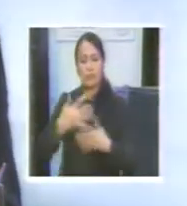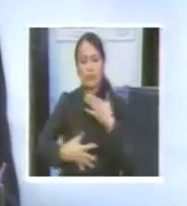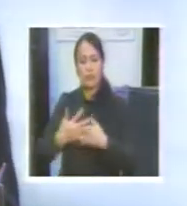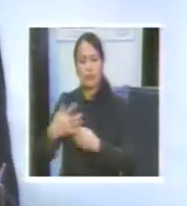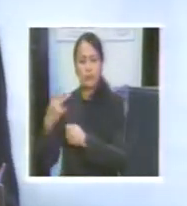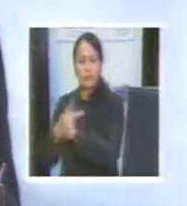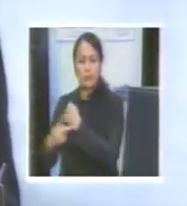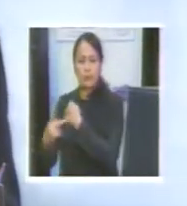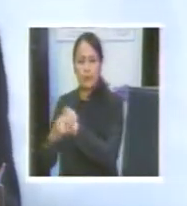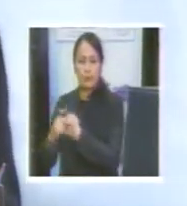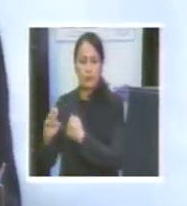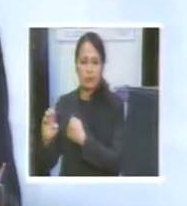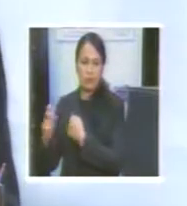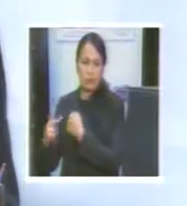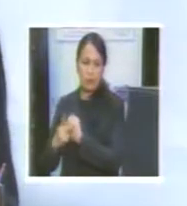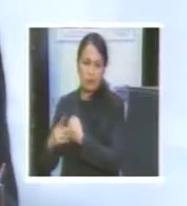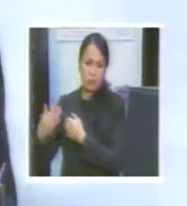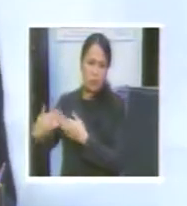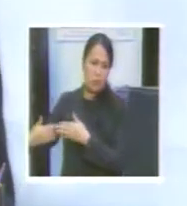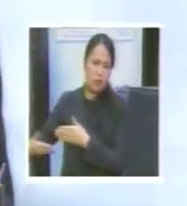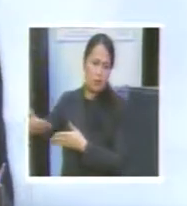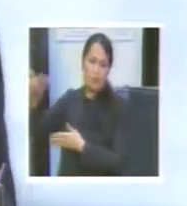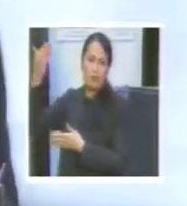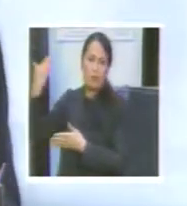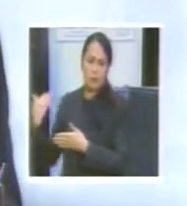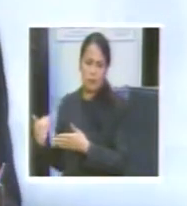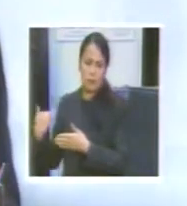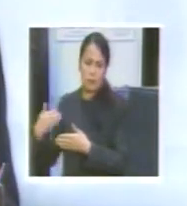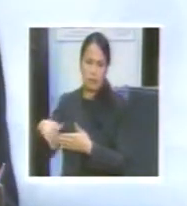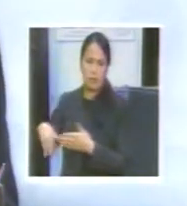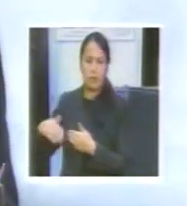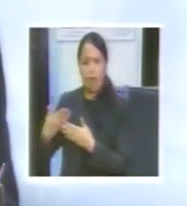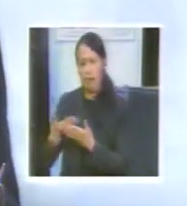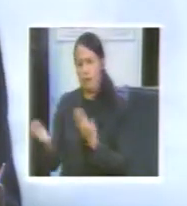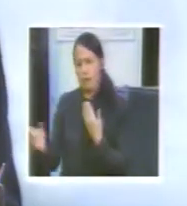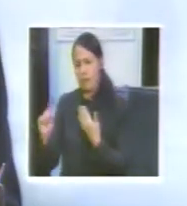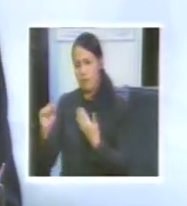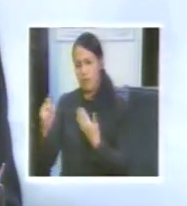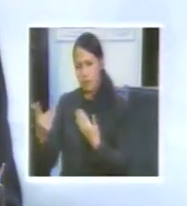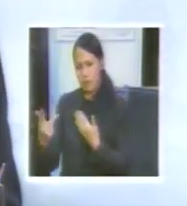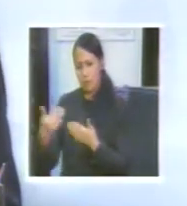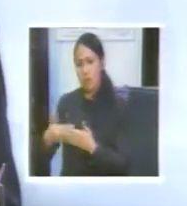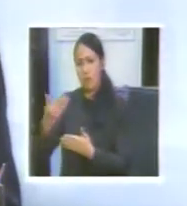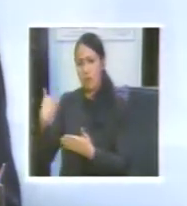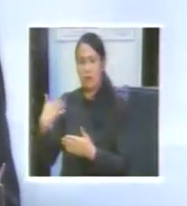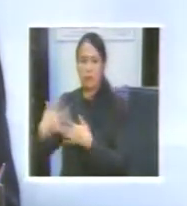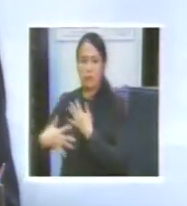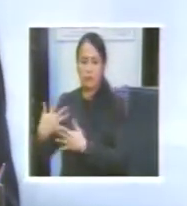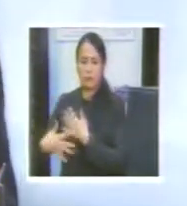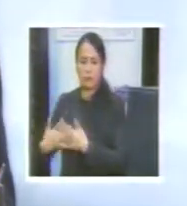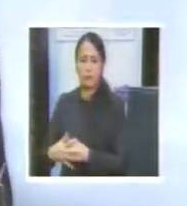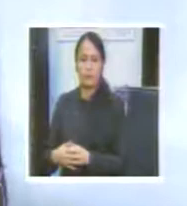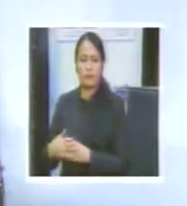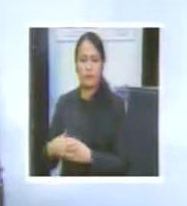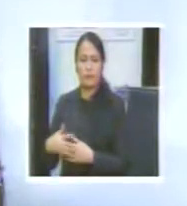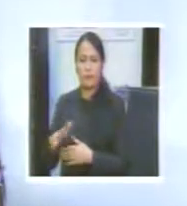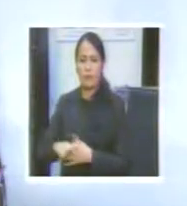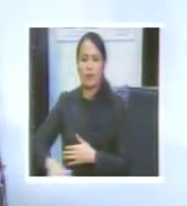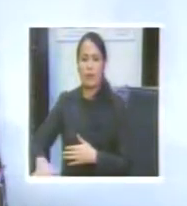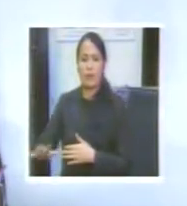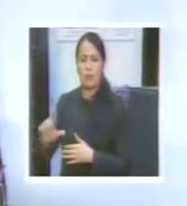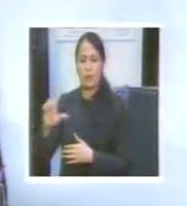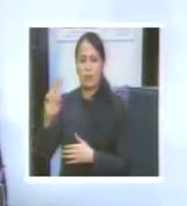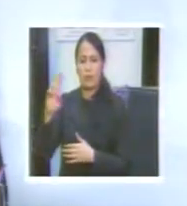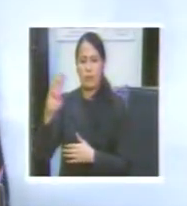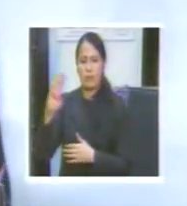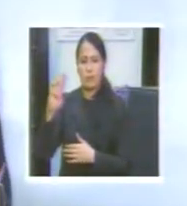países miembros de aquella época de la Unión Europea, hoy ya se ha mencionado, son 28, rubricaron en Bruselas el protocolo del